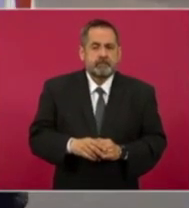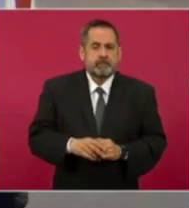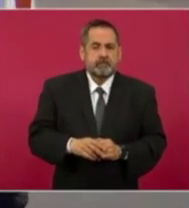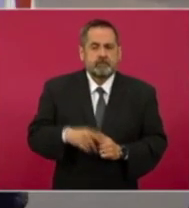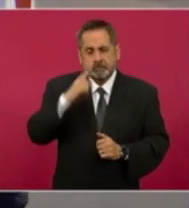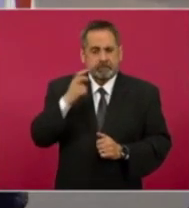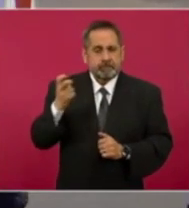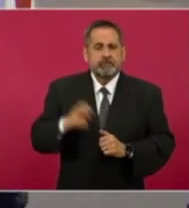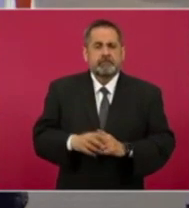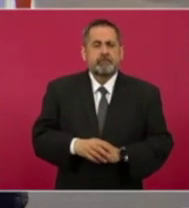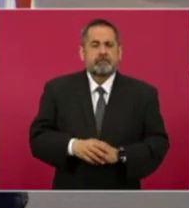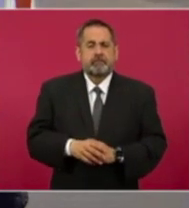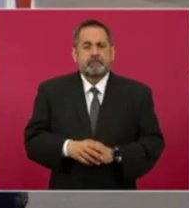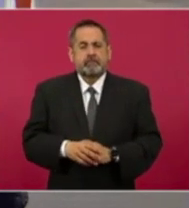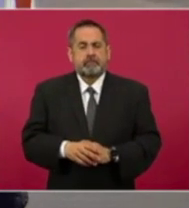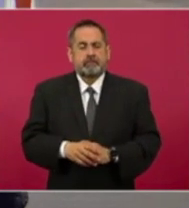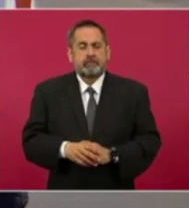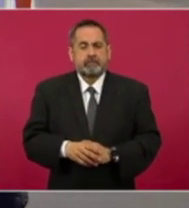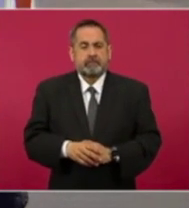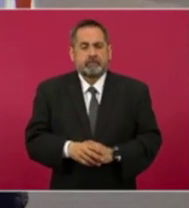sí, aquí estamos.